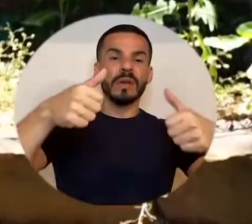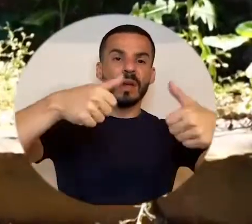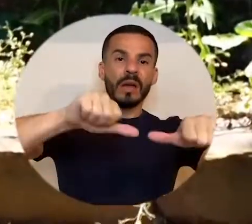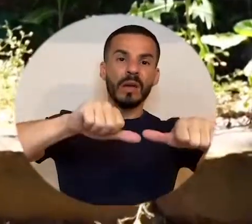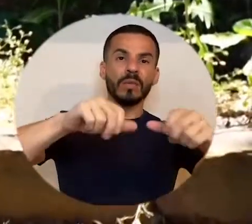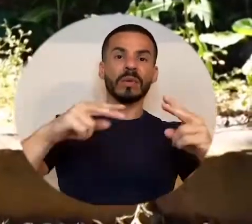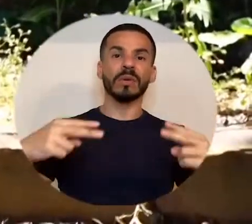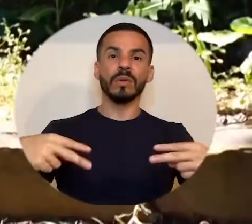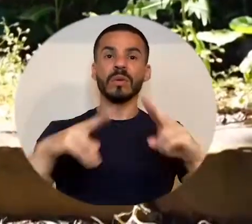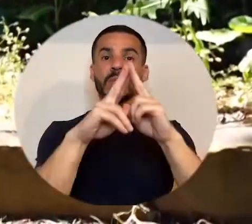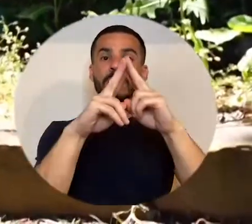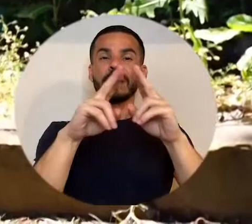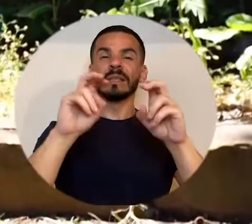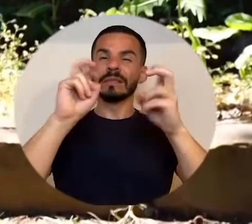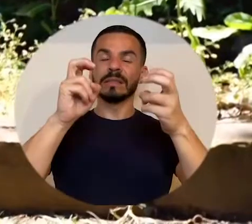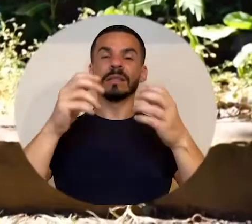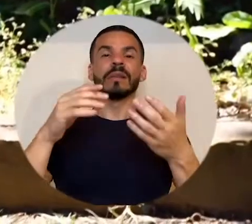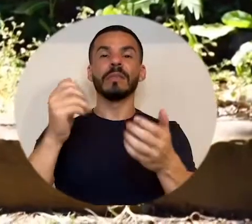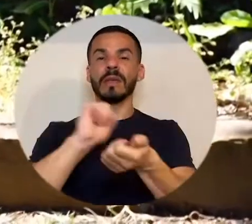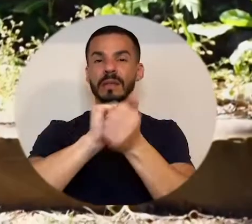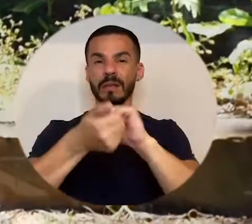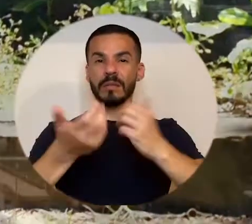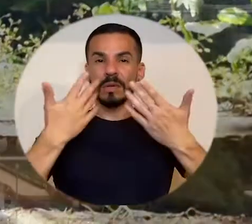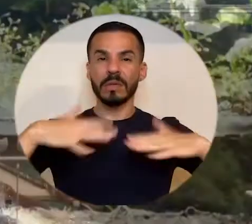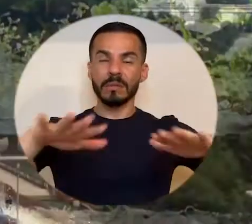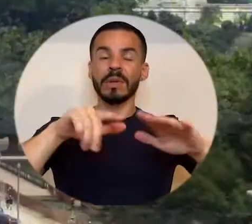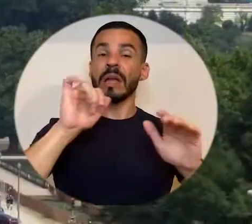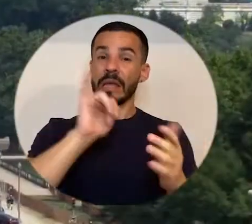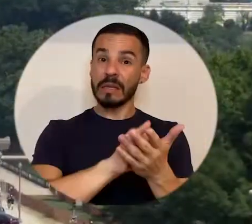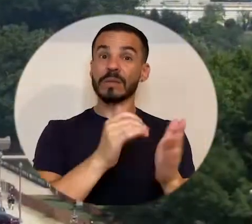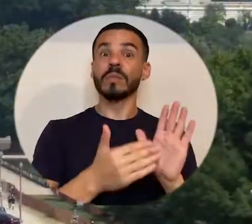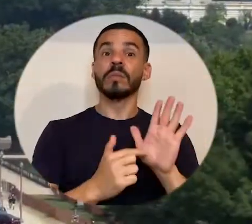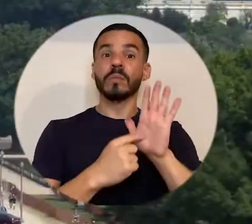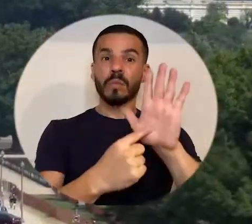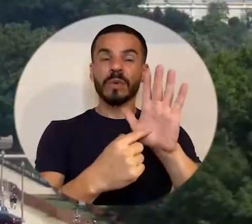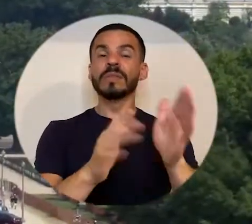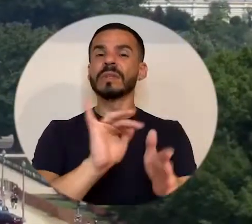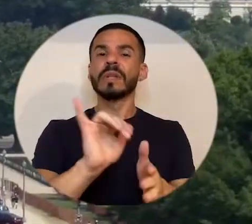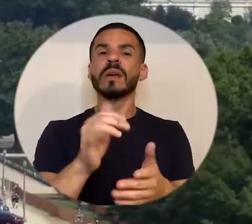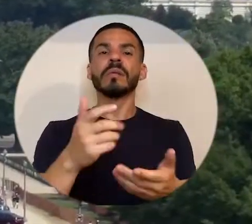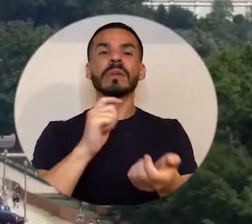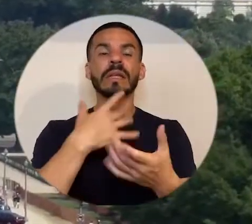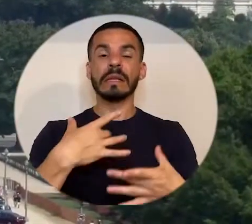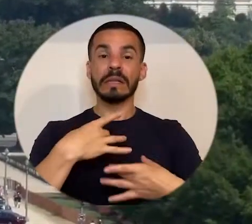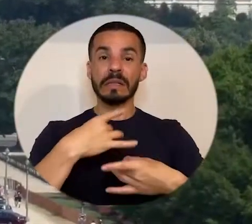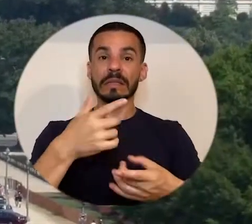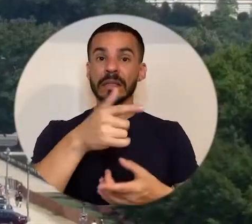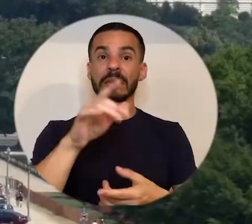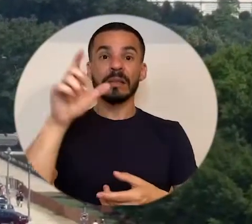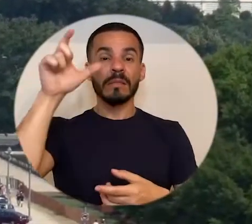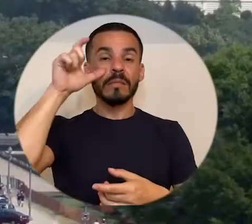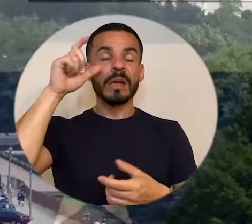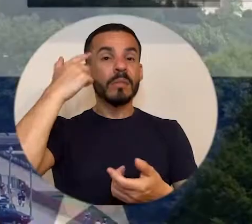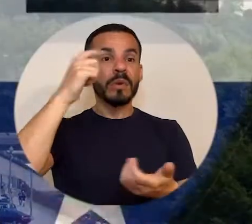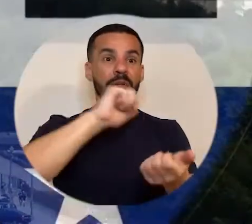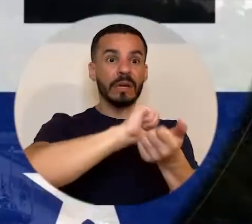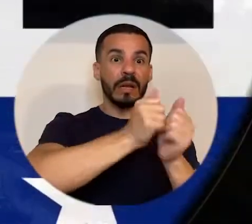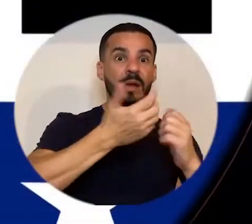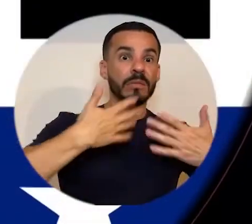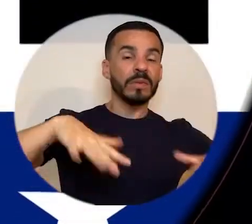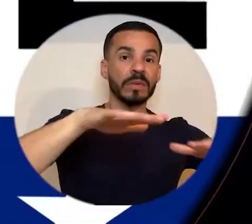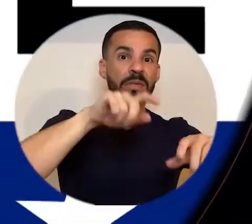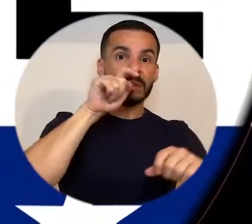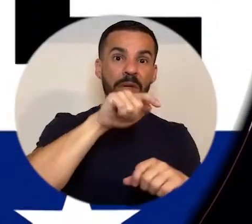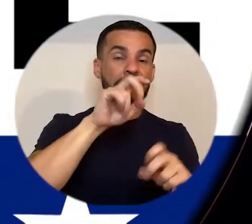Acuerdo de París en materia de cambio climático. Incluso esto muestra el interés que tiene la administración Biden por hacer del